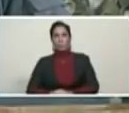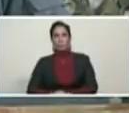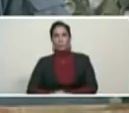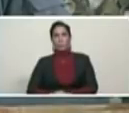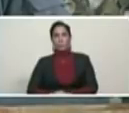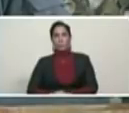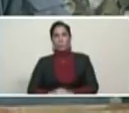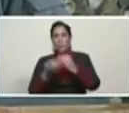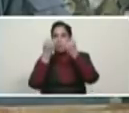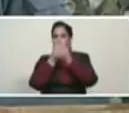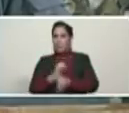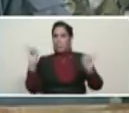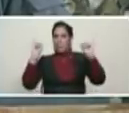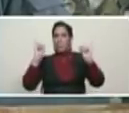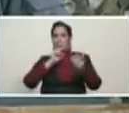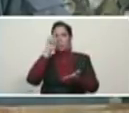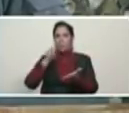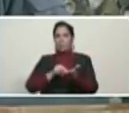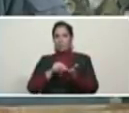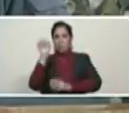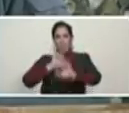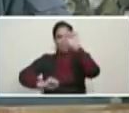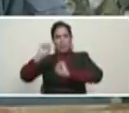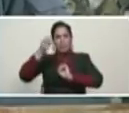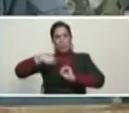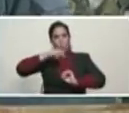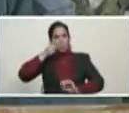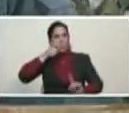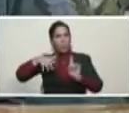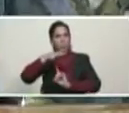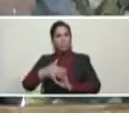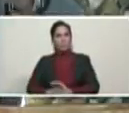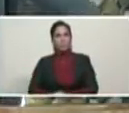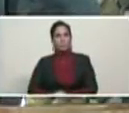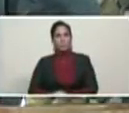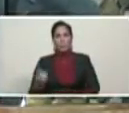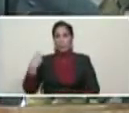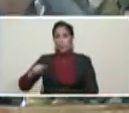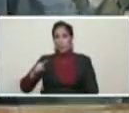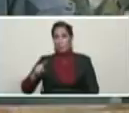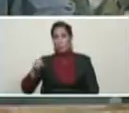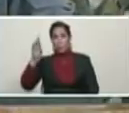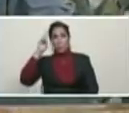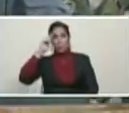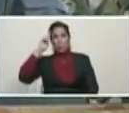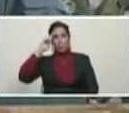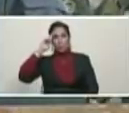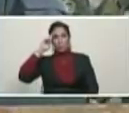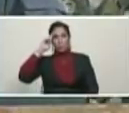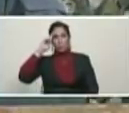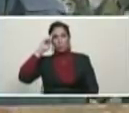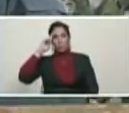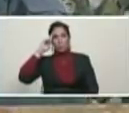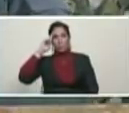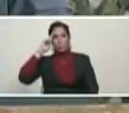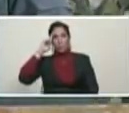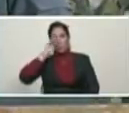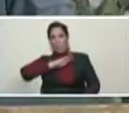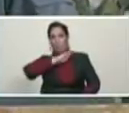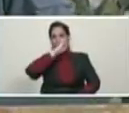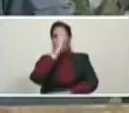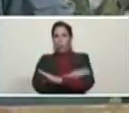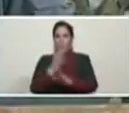para la independencia nacional y la defensa de nuestro pueblo. Tenemos la razón y tenemos la fuerza,